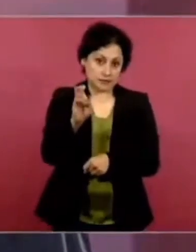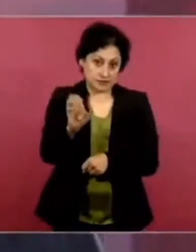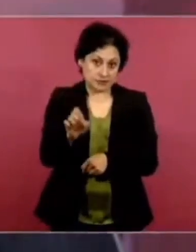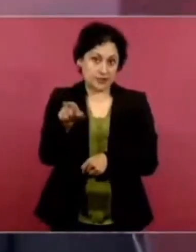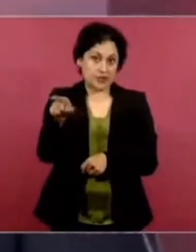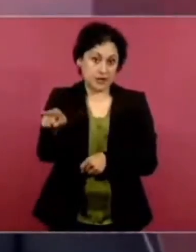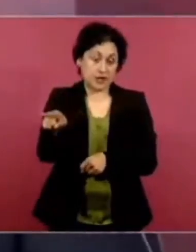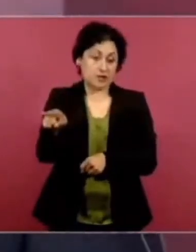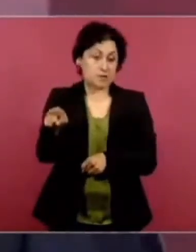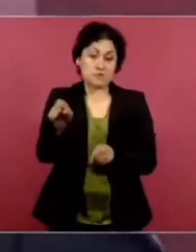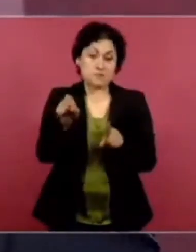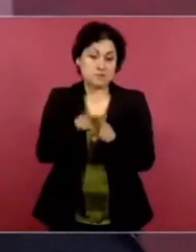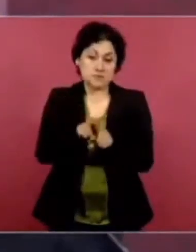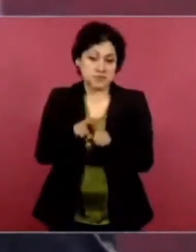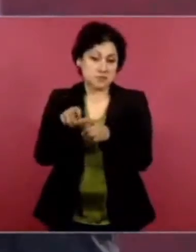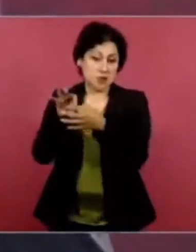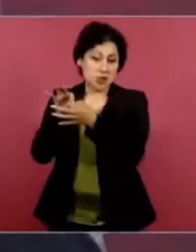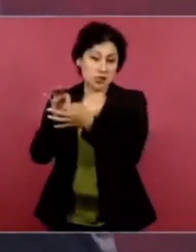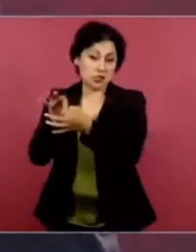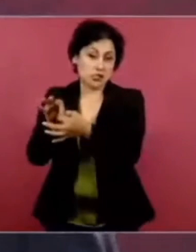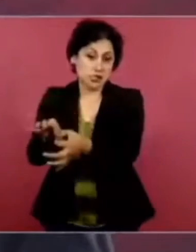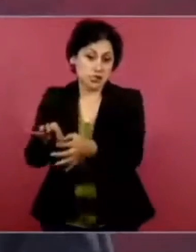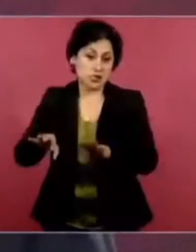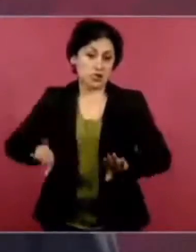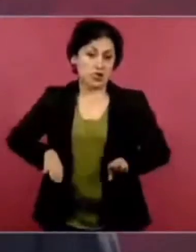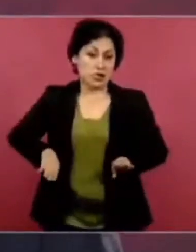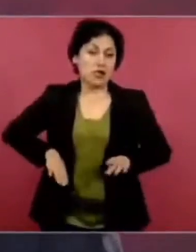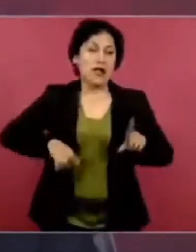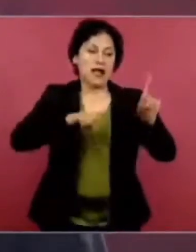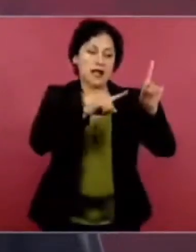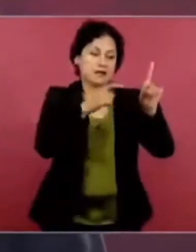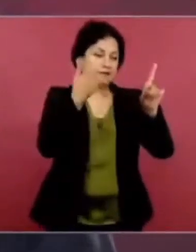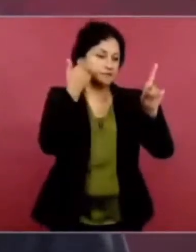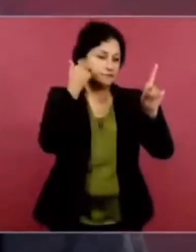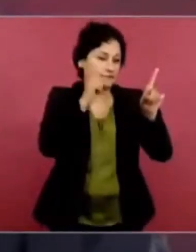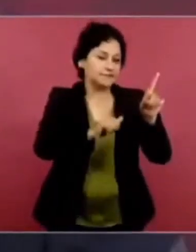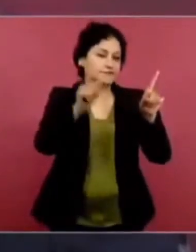de lo que ellos buscaban, ¿no?, y que siempre han